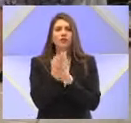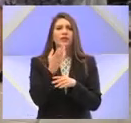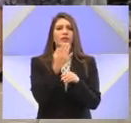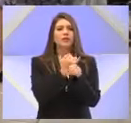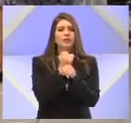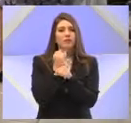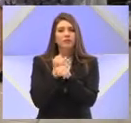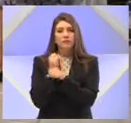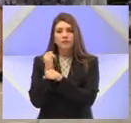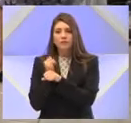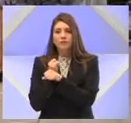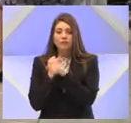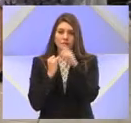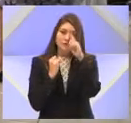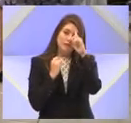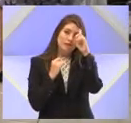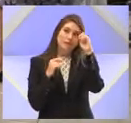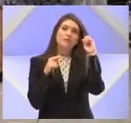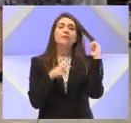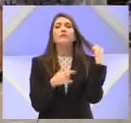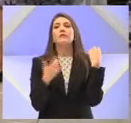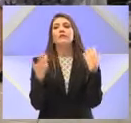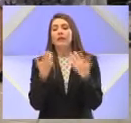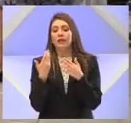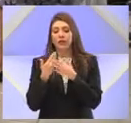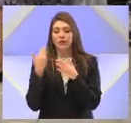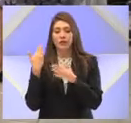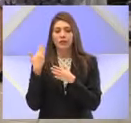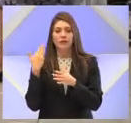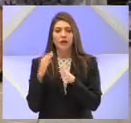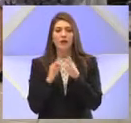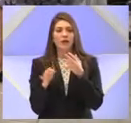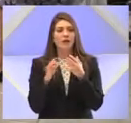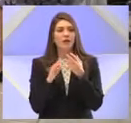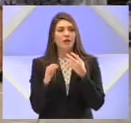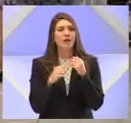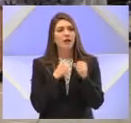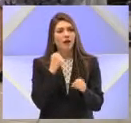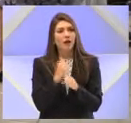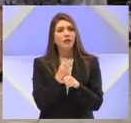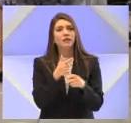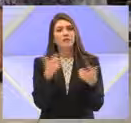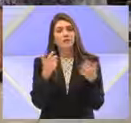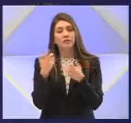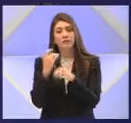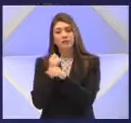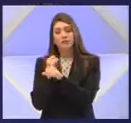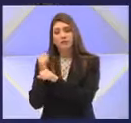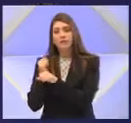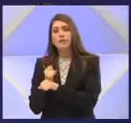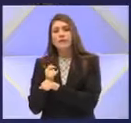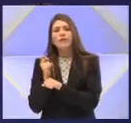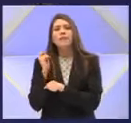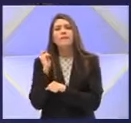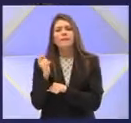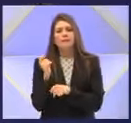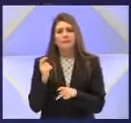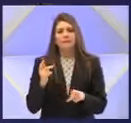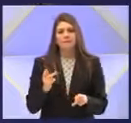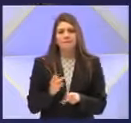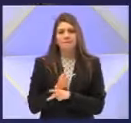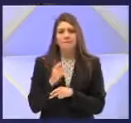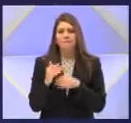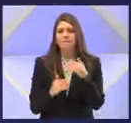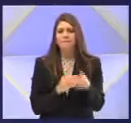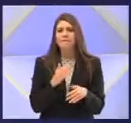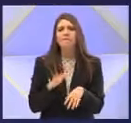dado en recientes años es lo que ha pasado porque hay